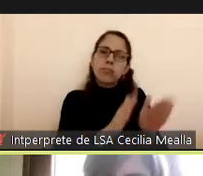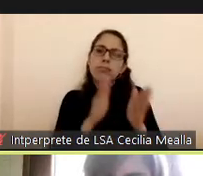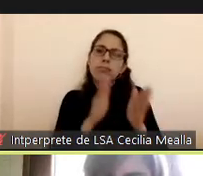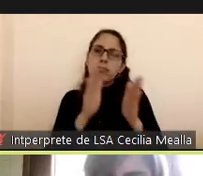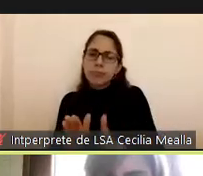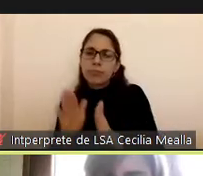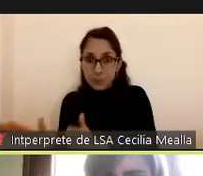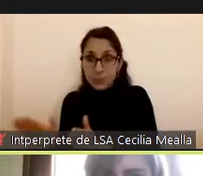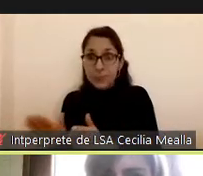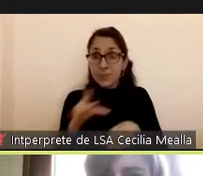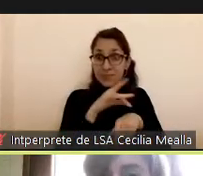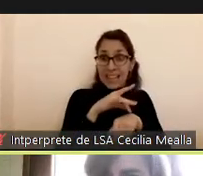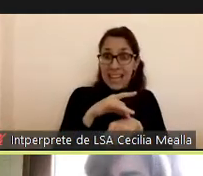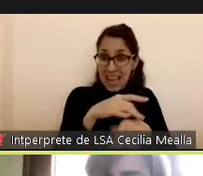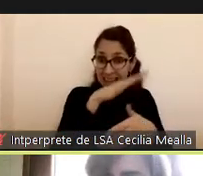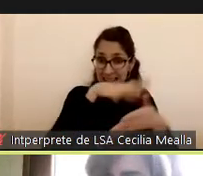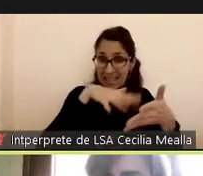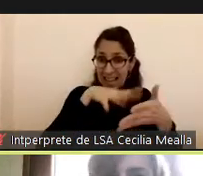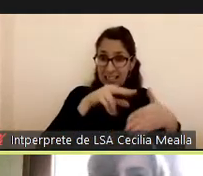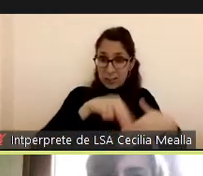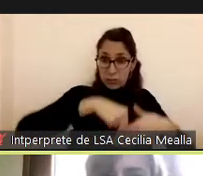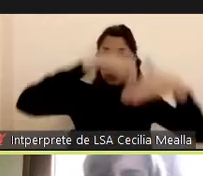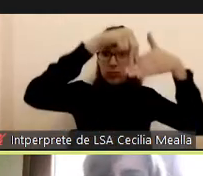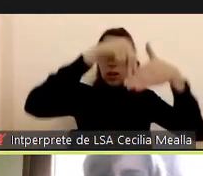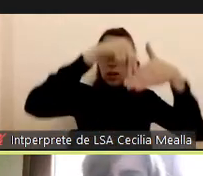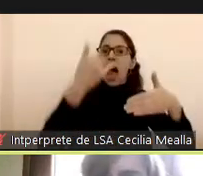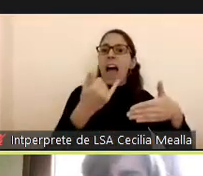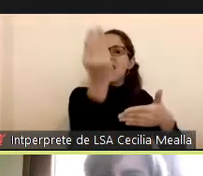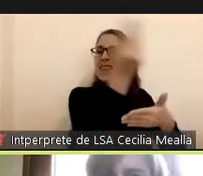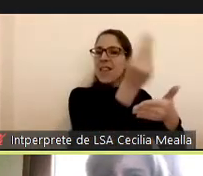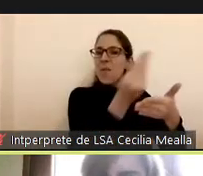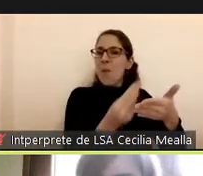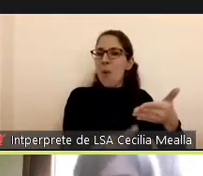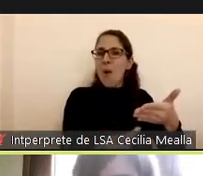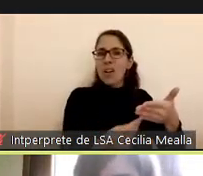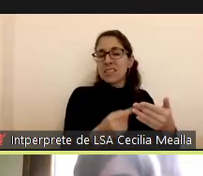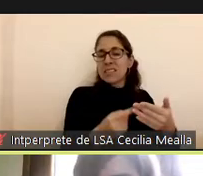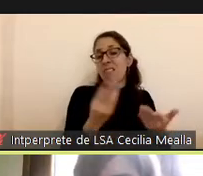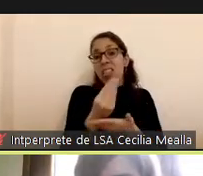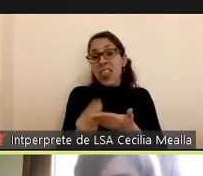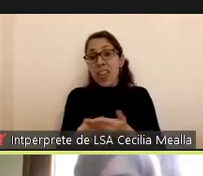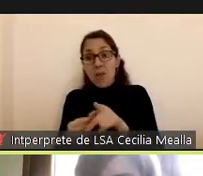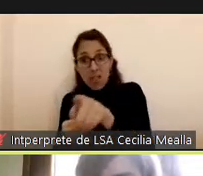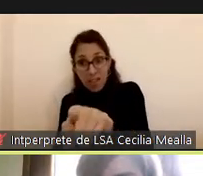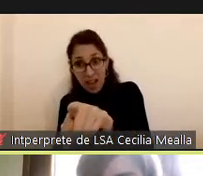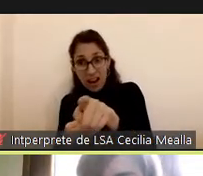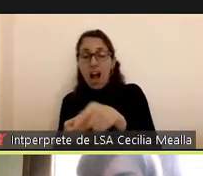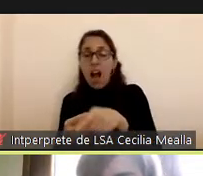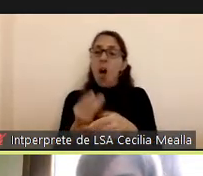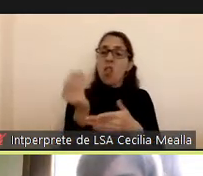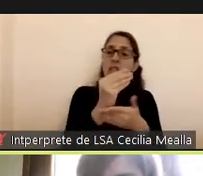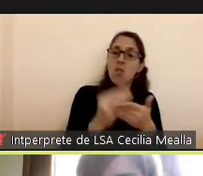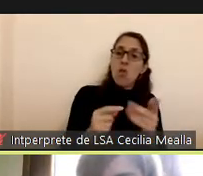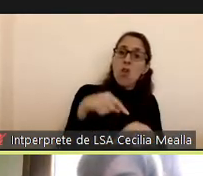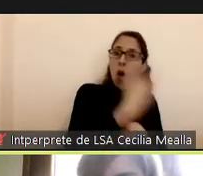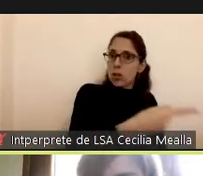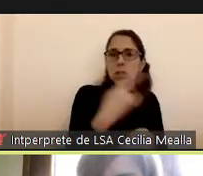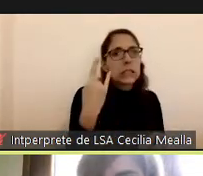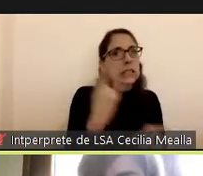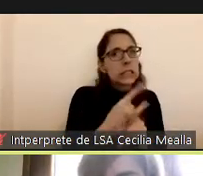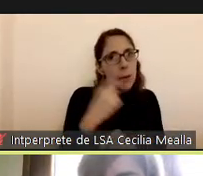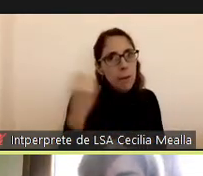esos documentos tienen dibujos. Tanto los dibujos de acá como los dibujos de los documentos son importantes que